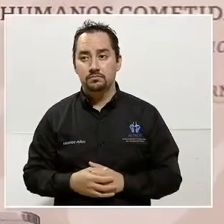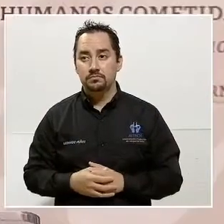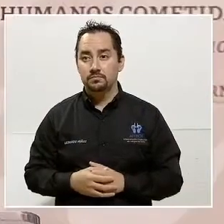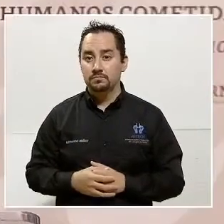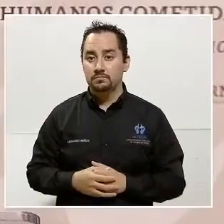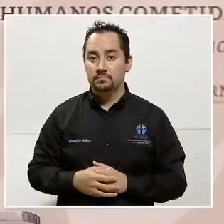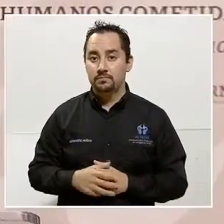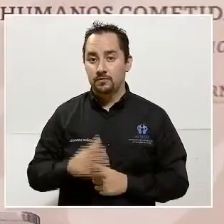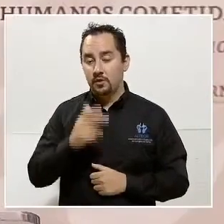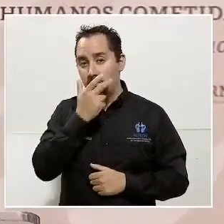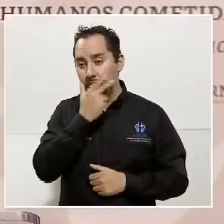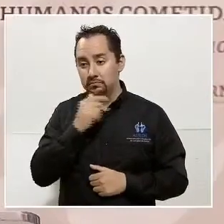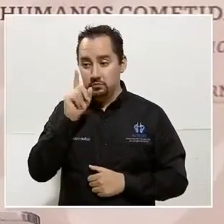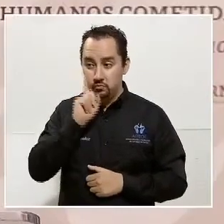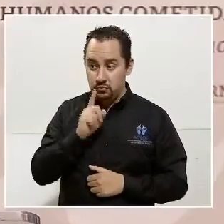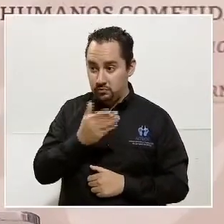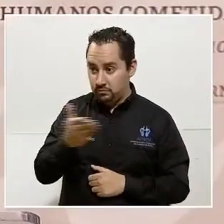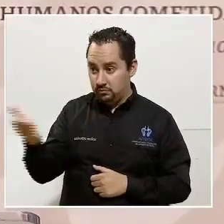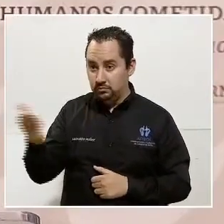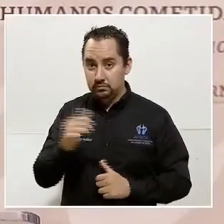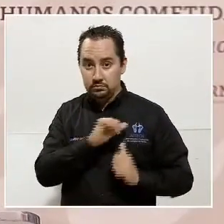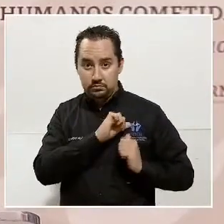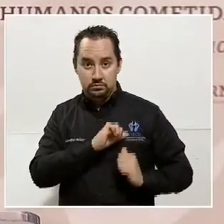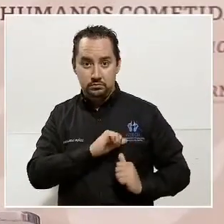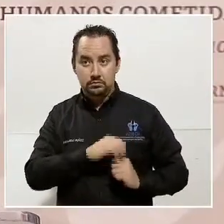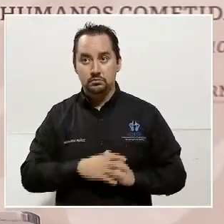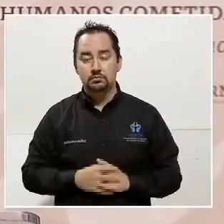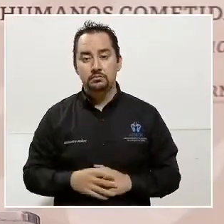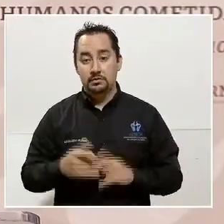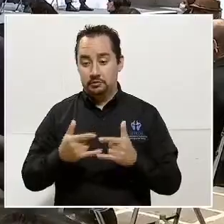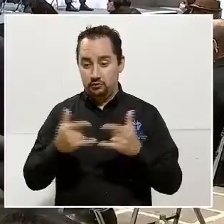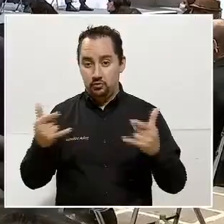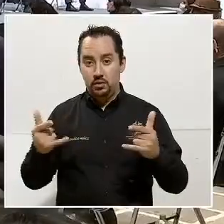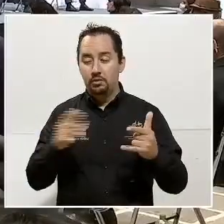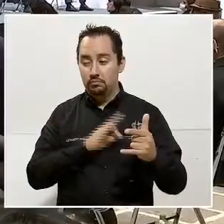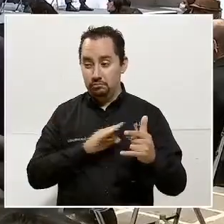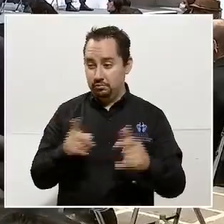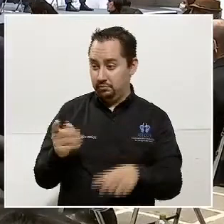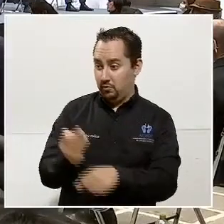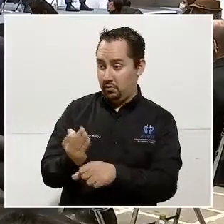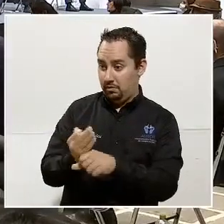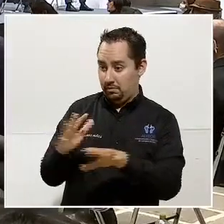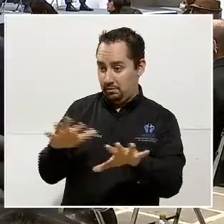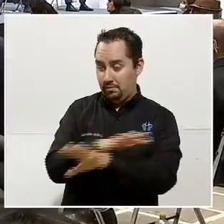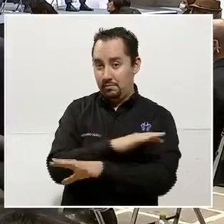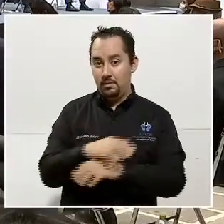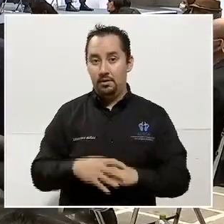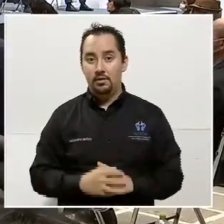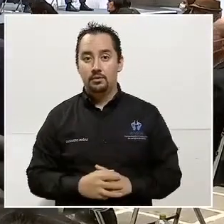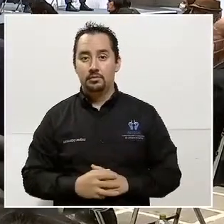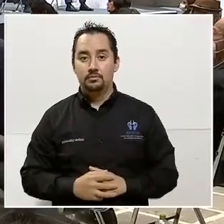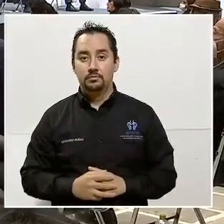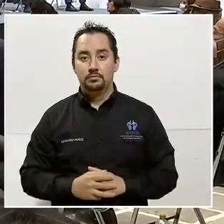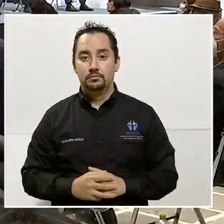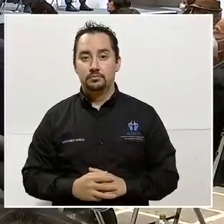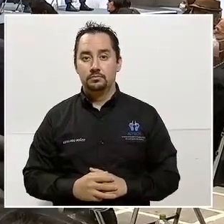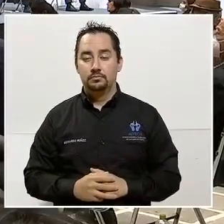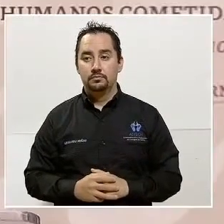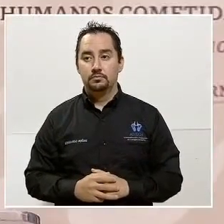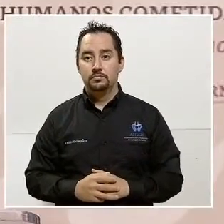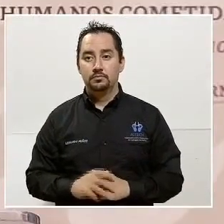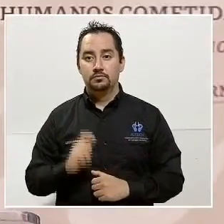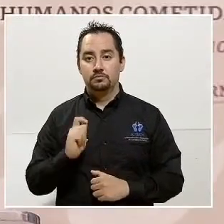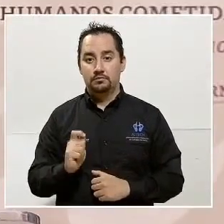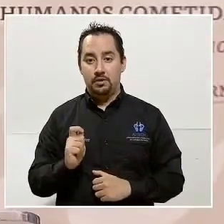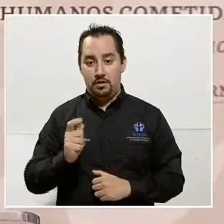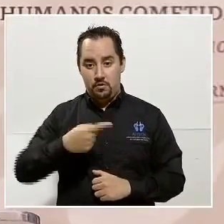Comisionadas, comisionados, cambien la historia de lo que parecerá ser